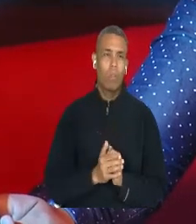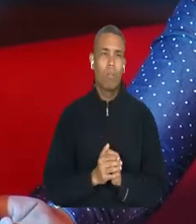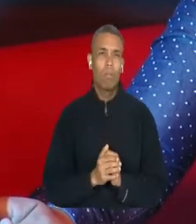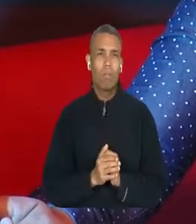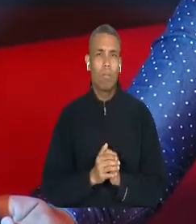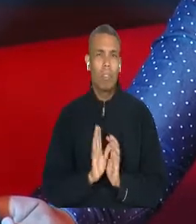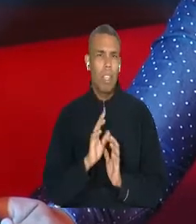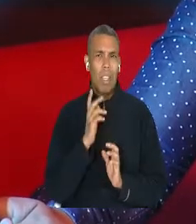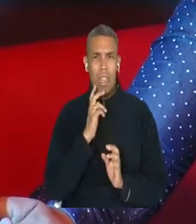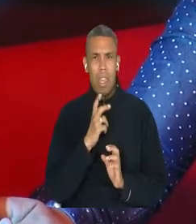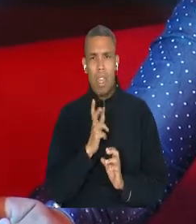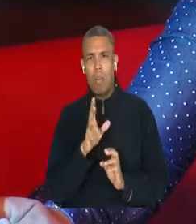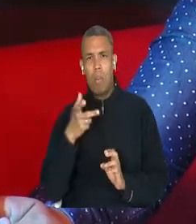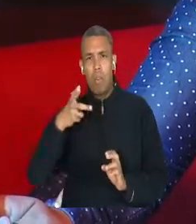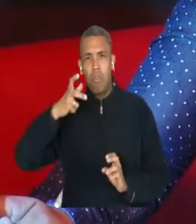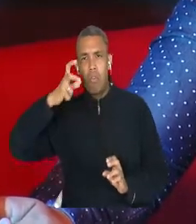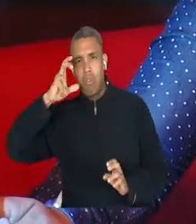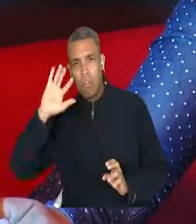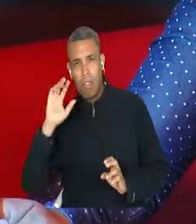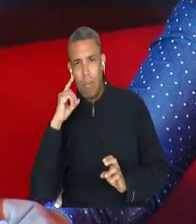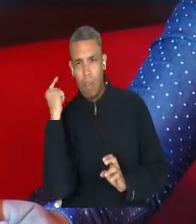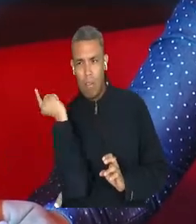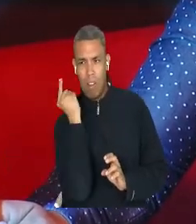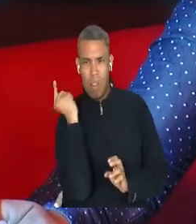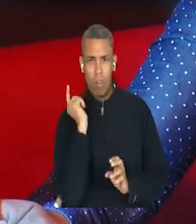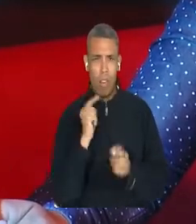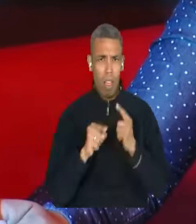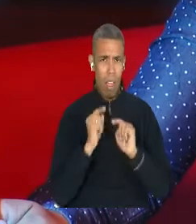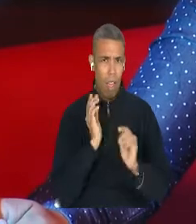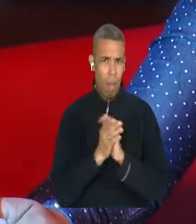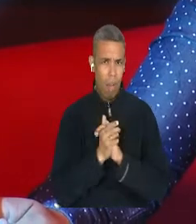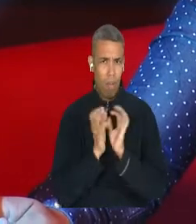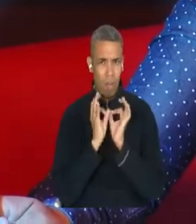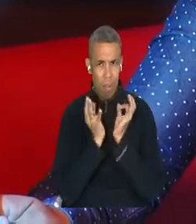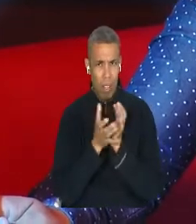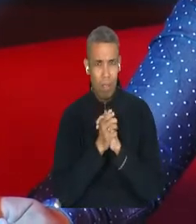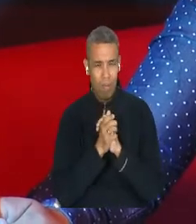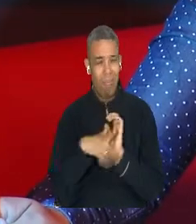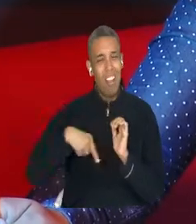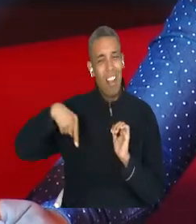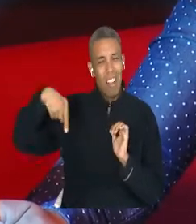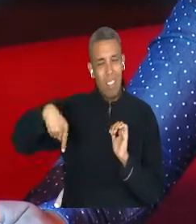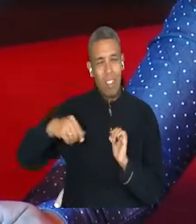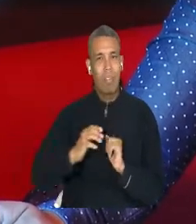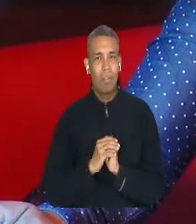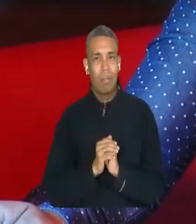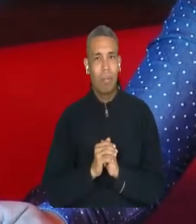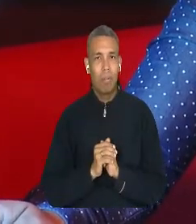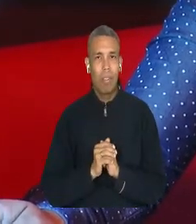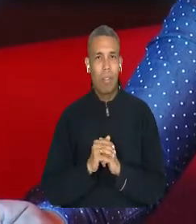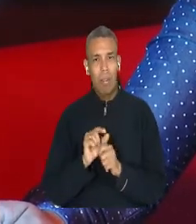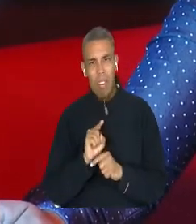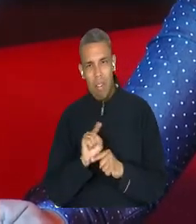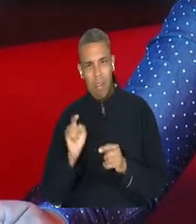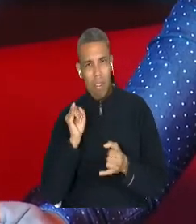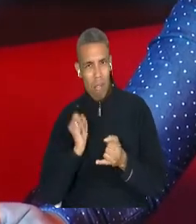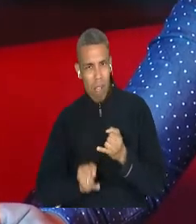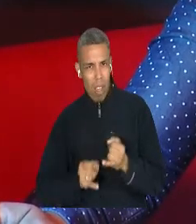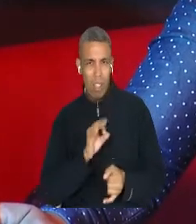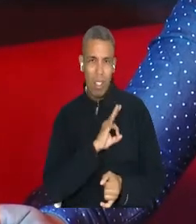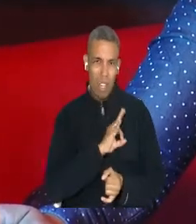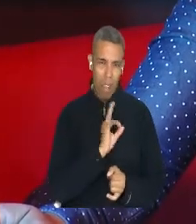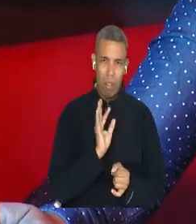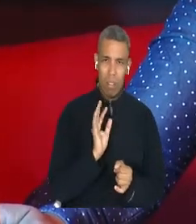un cóctel, para tomarse una limonada y compartir con sus amigos y con sus familiares. Y ya más para los fines de semana, disponemos